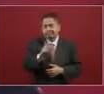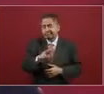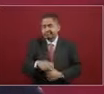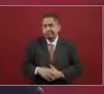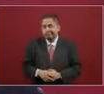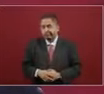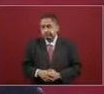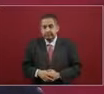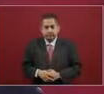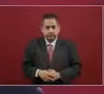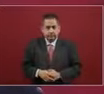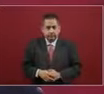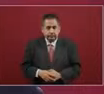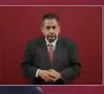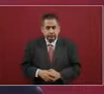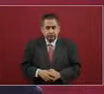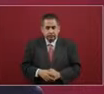Un